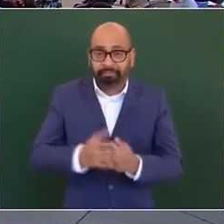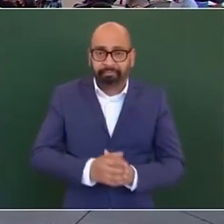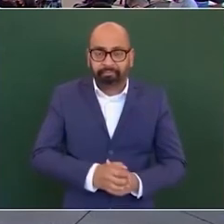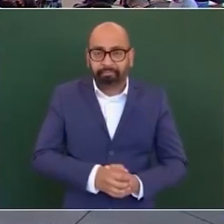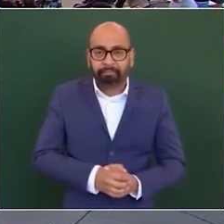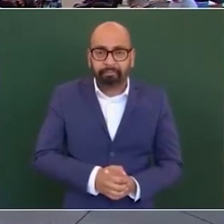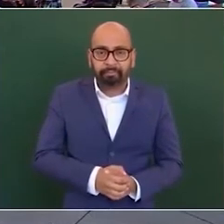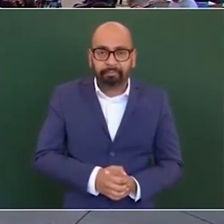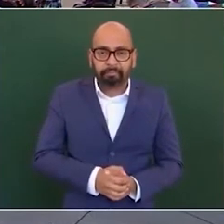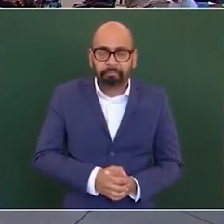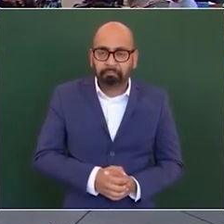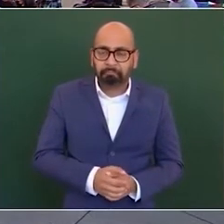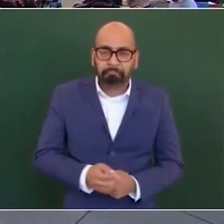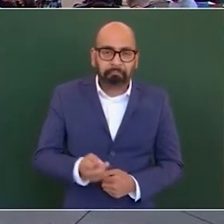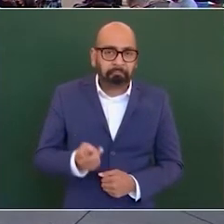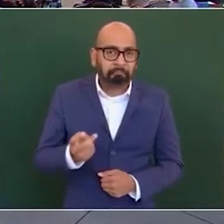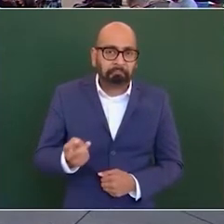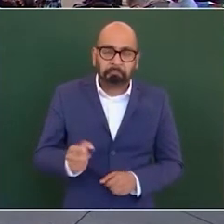con lo mismo.